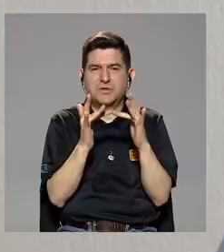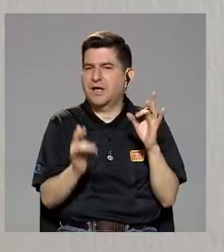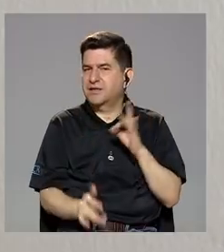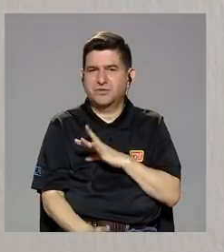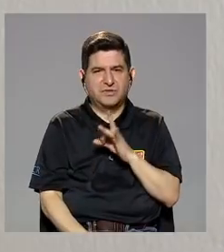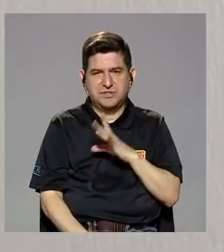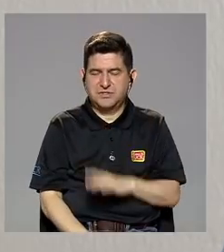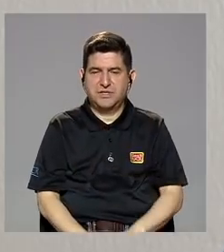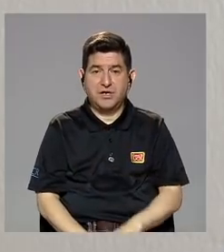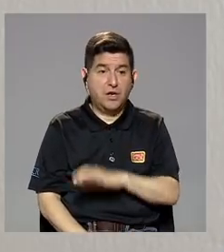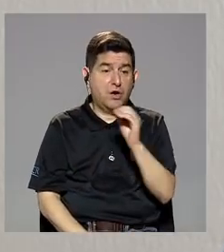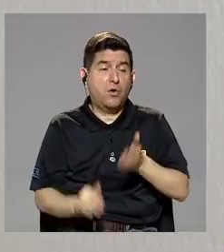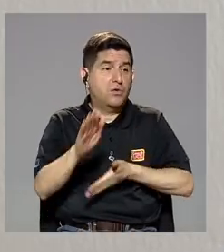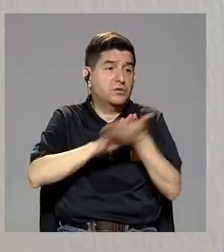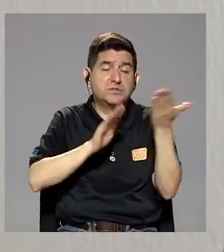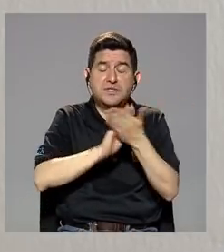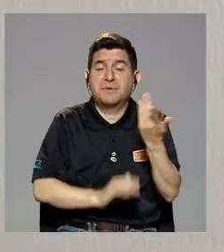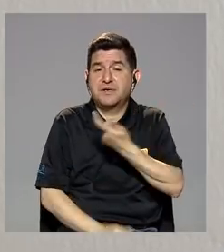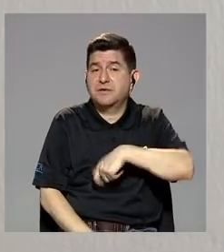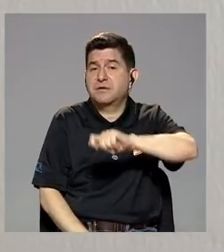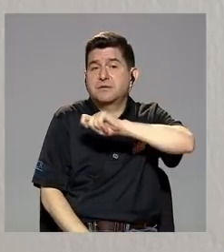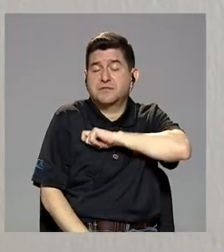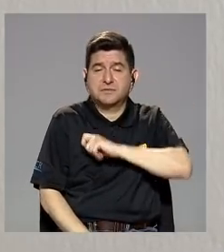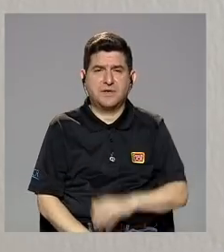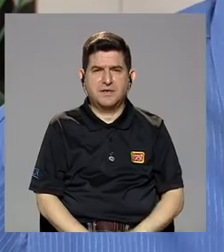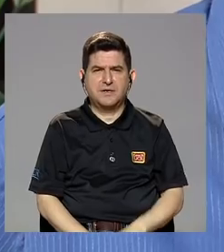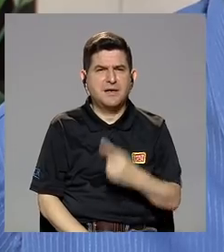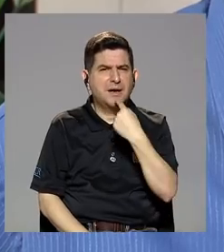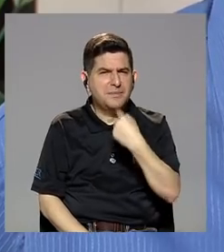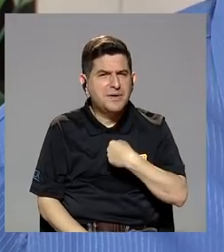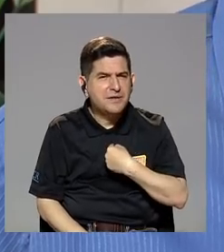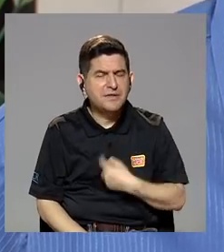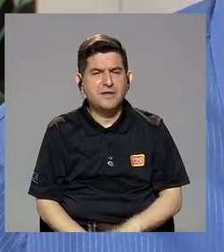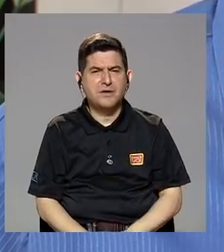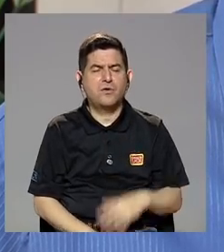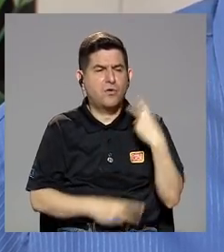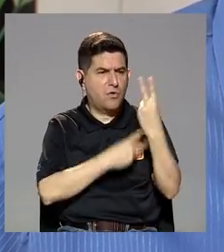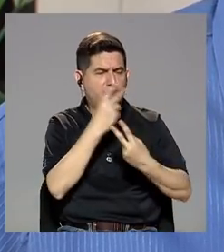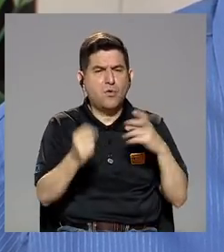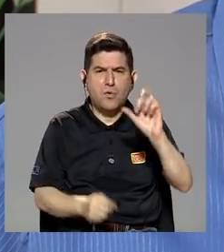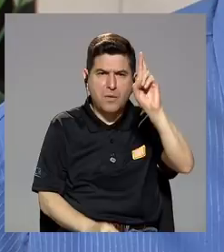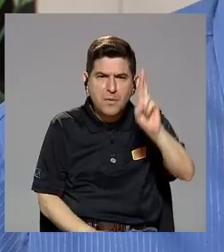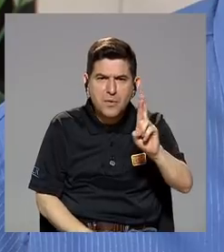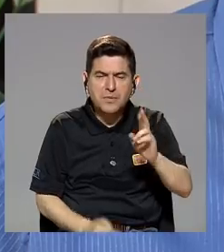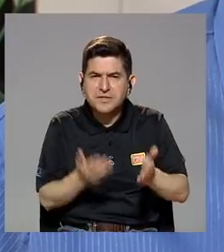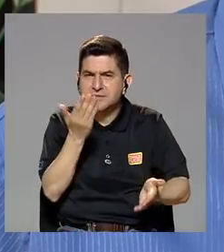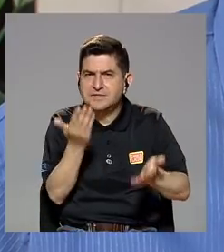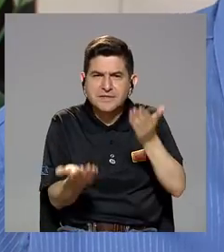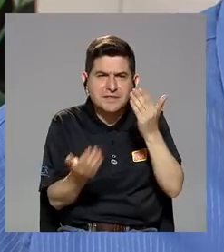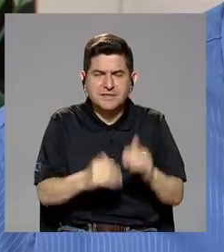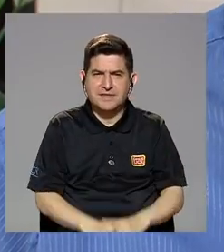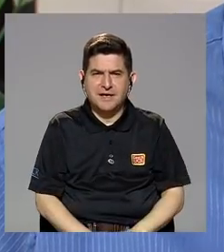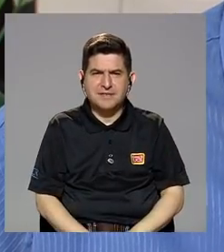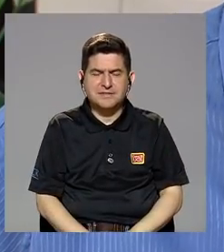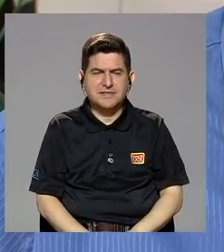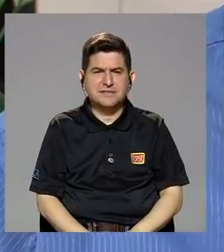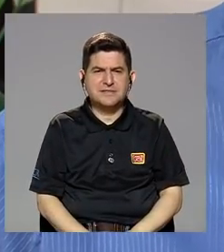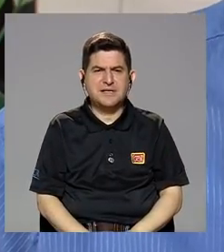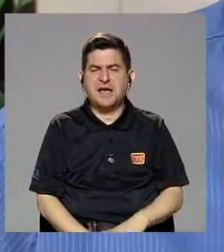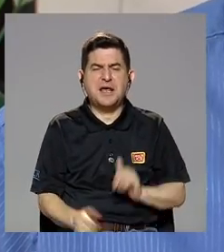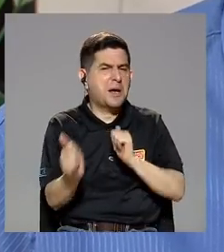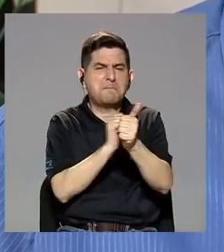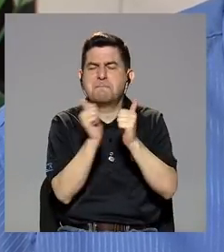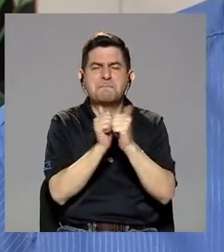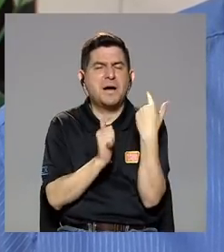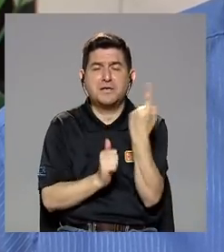hoy me españa igual pero seguiré comentaba que además su viaje a costa rica era muy de conocimiento y de